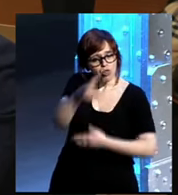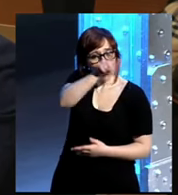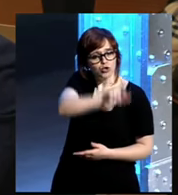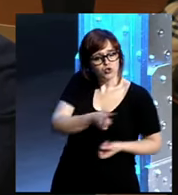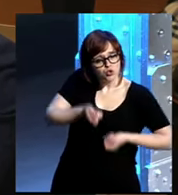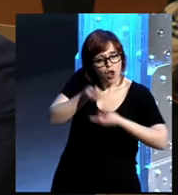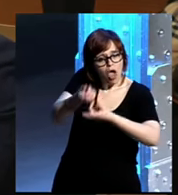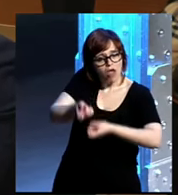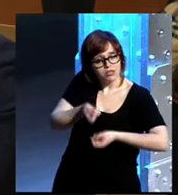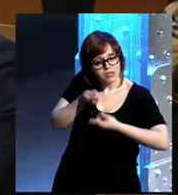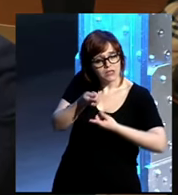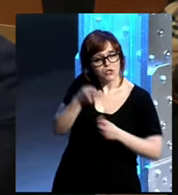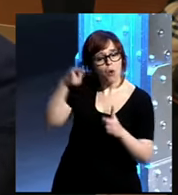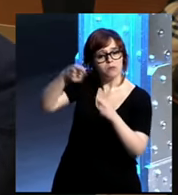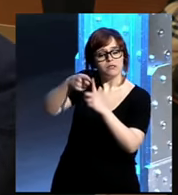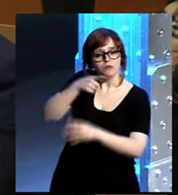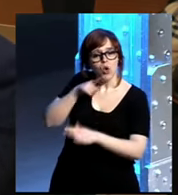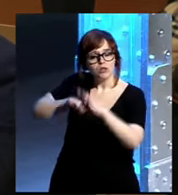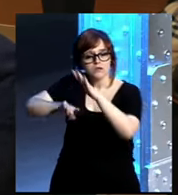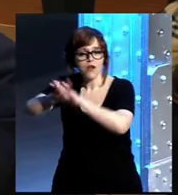oficial al desarrollo y las empresas?